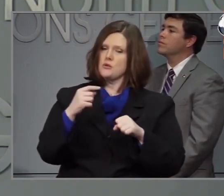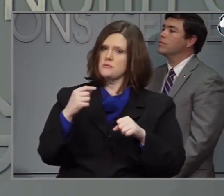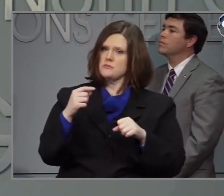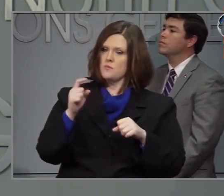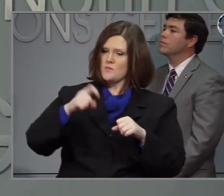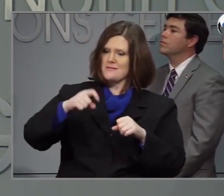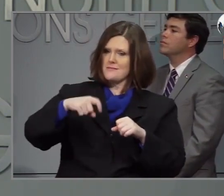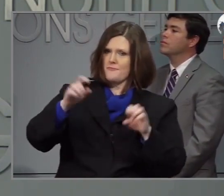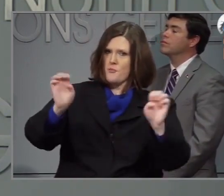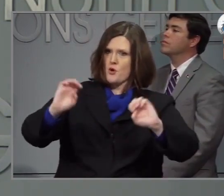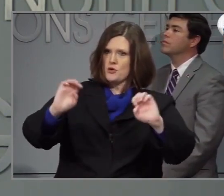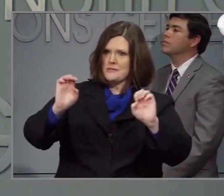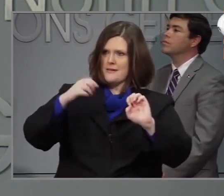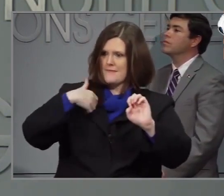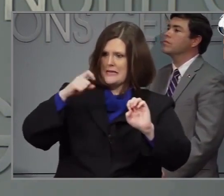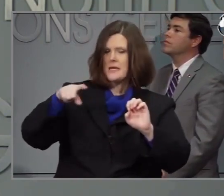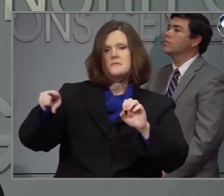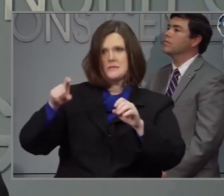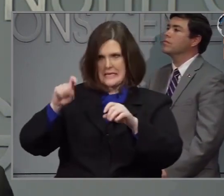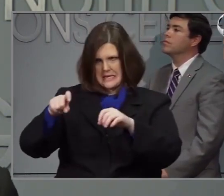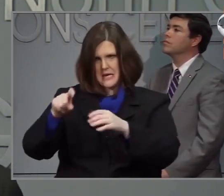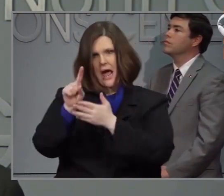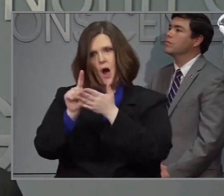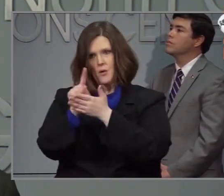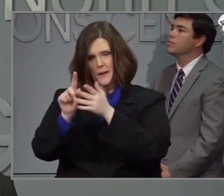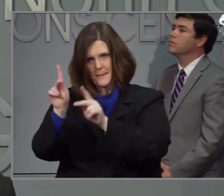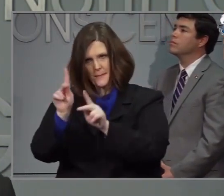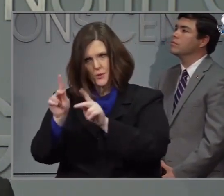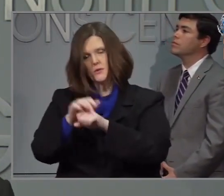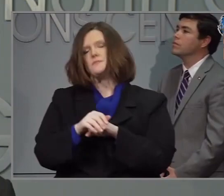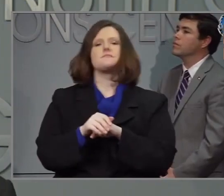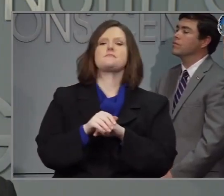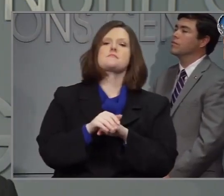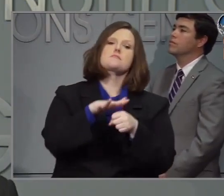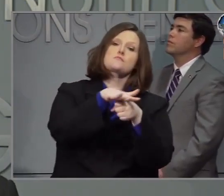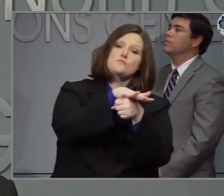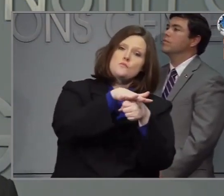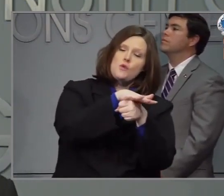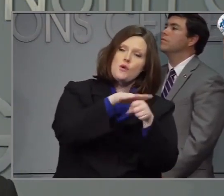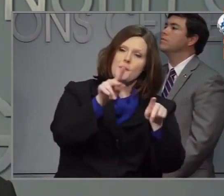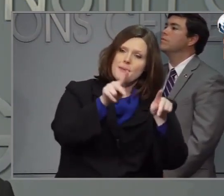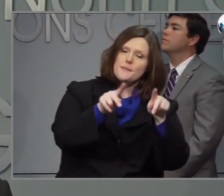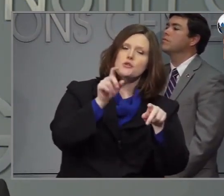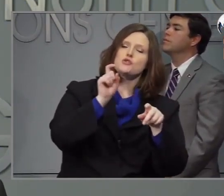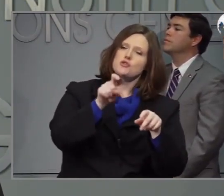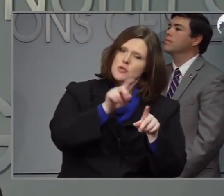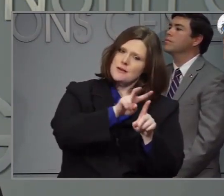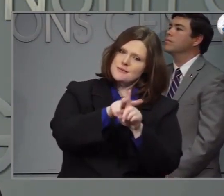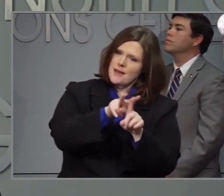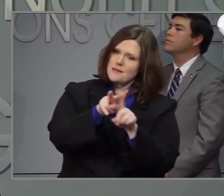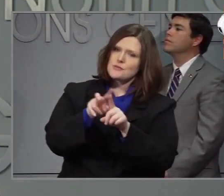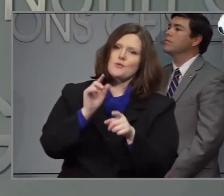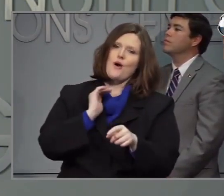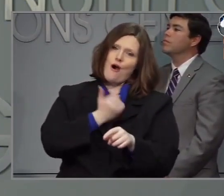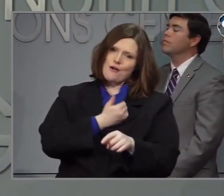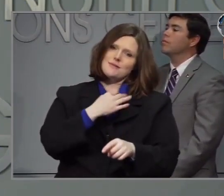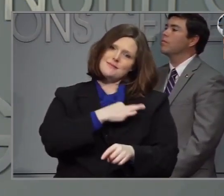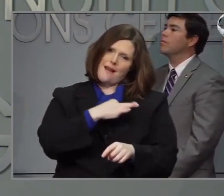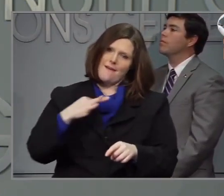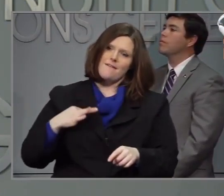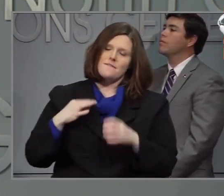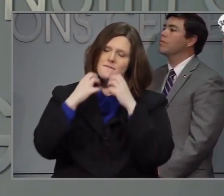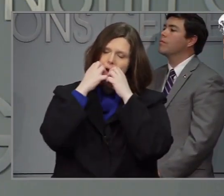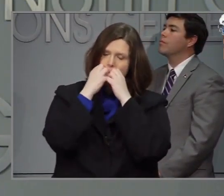para poder poder satisfacer las necesidades urgente los líderes locales tienen